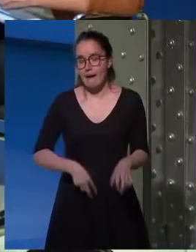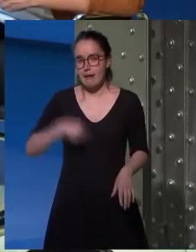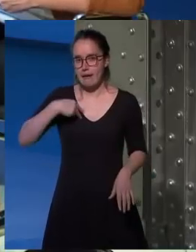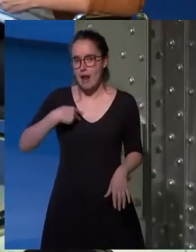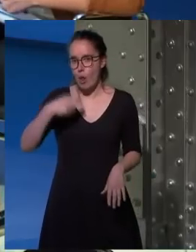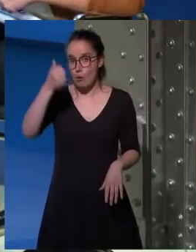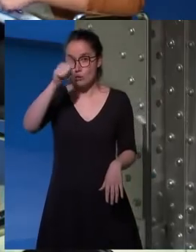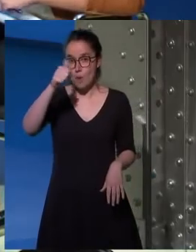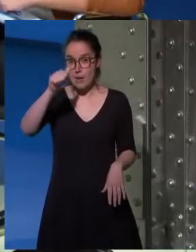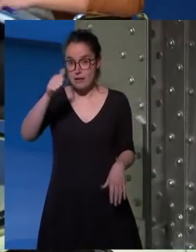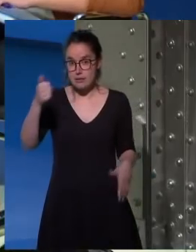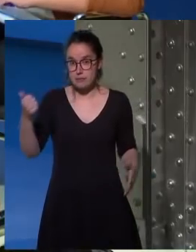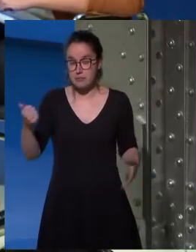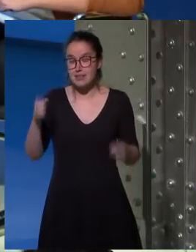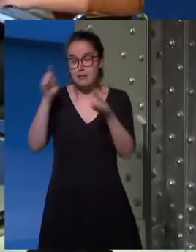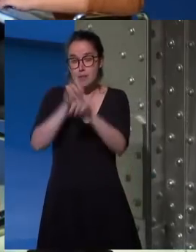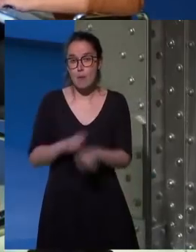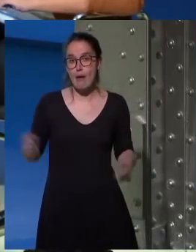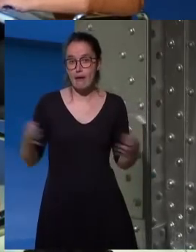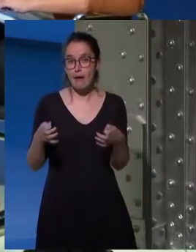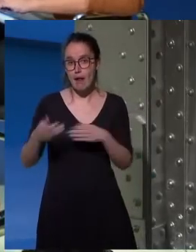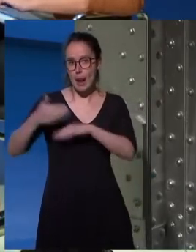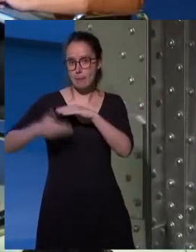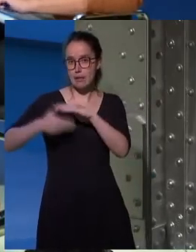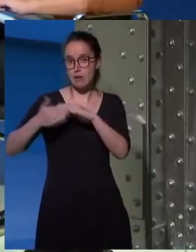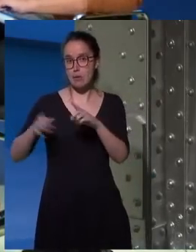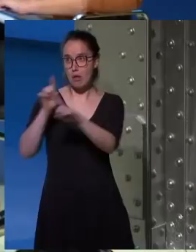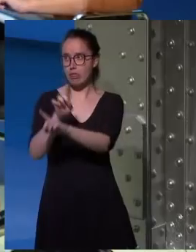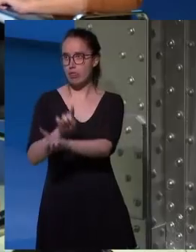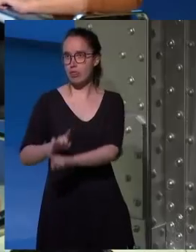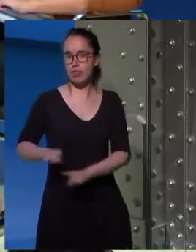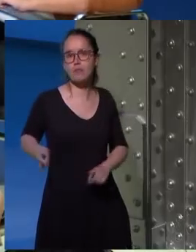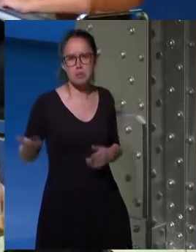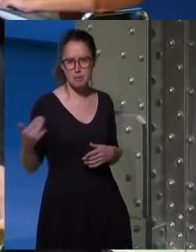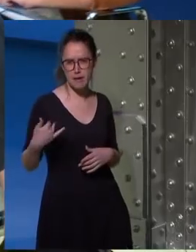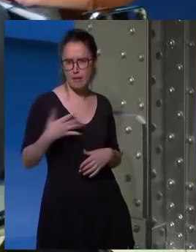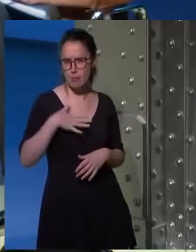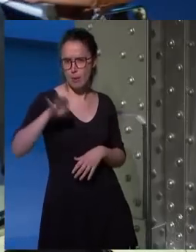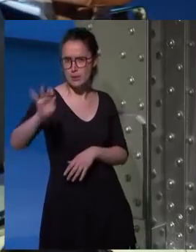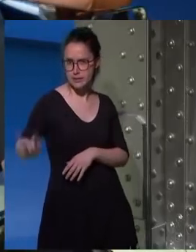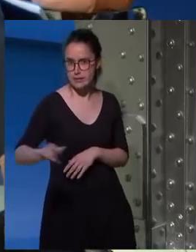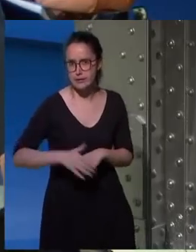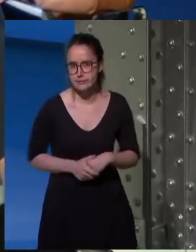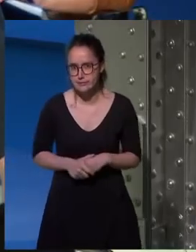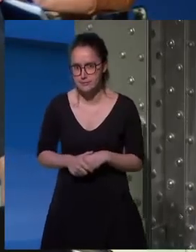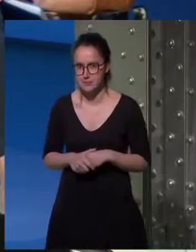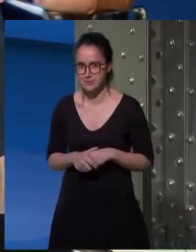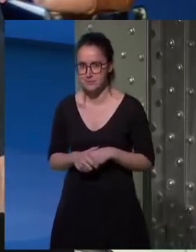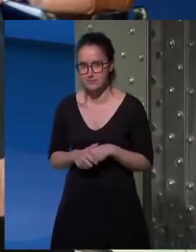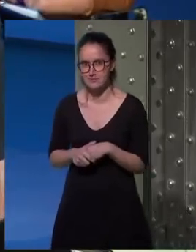general, pues los hombres lo que disimulan son sus limitaciones, ¿no? Sí. O sea,